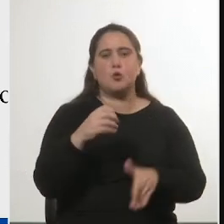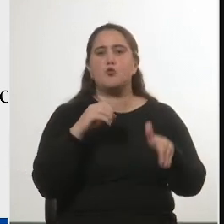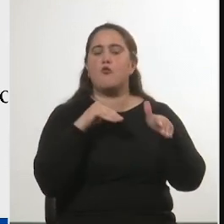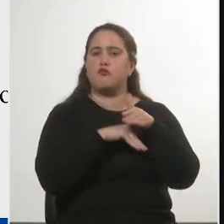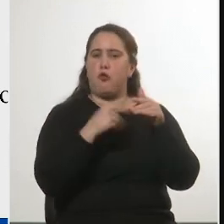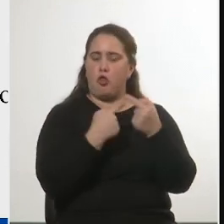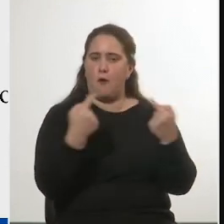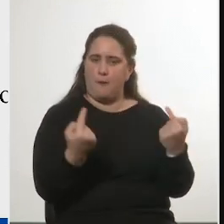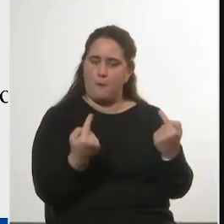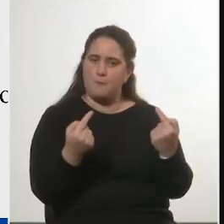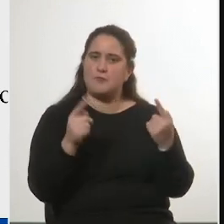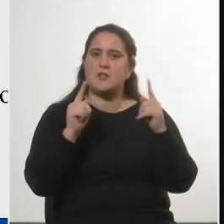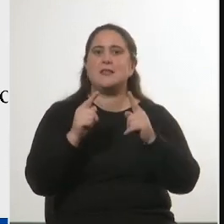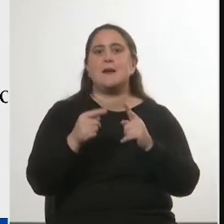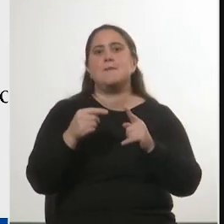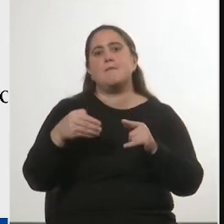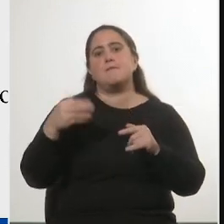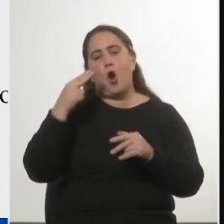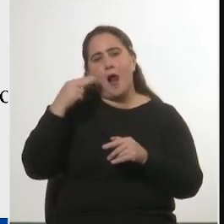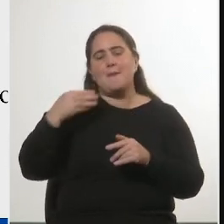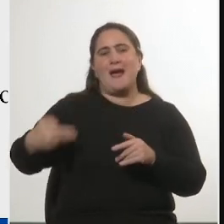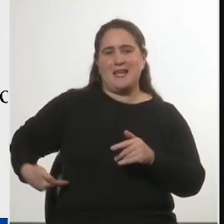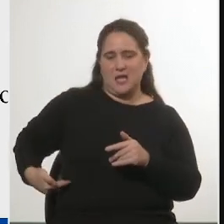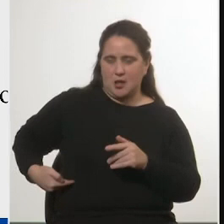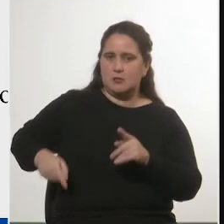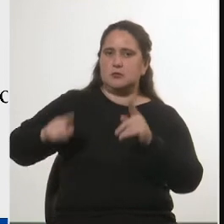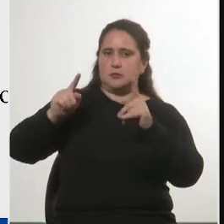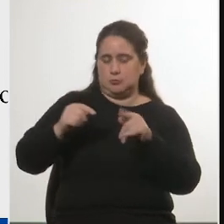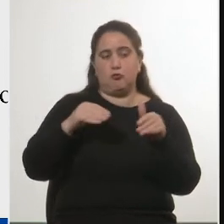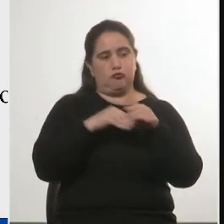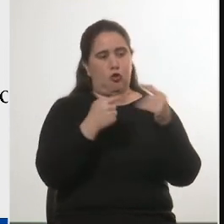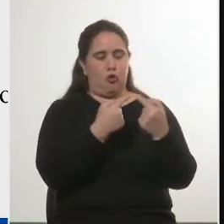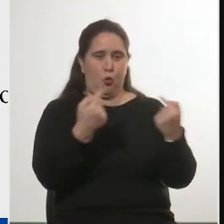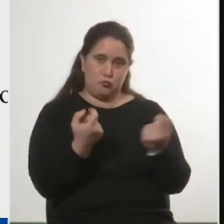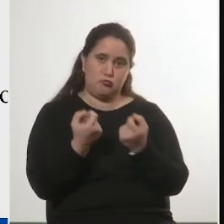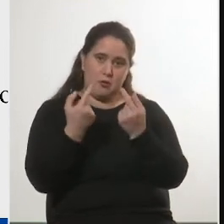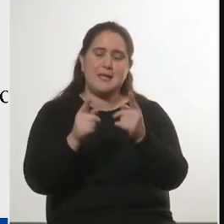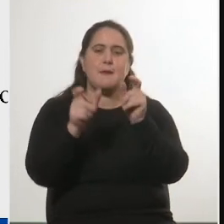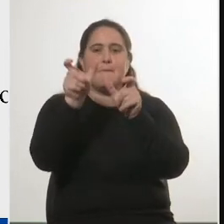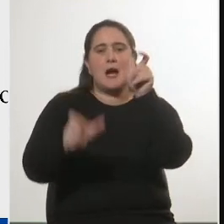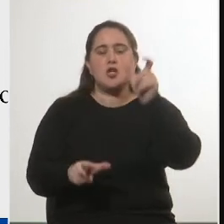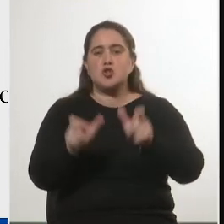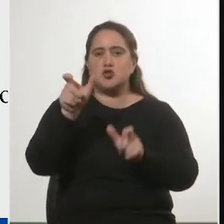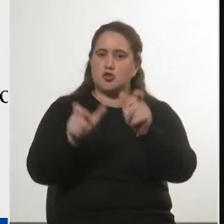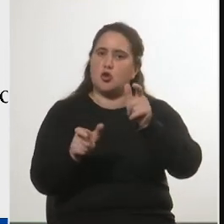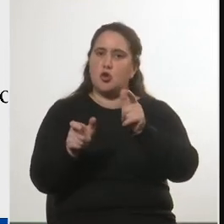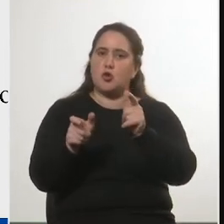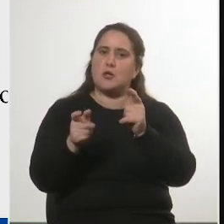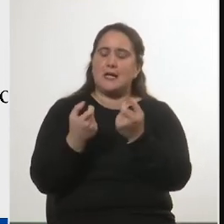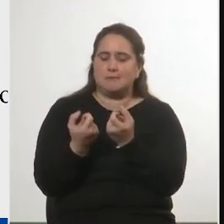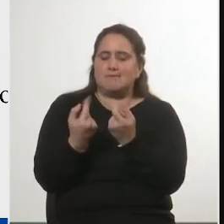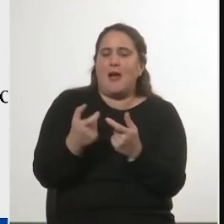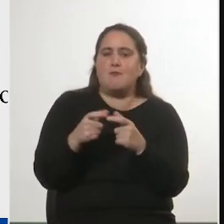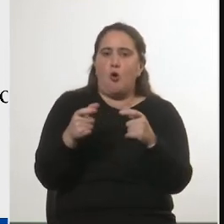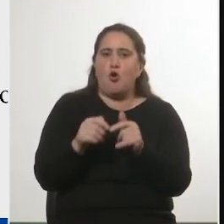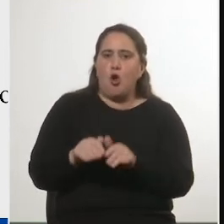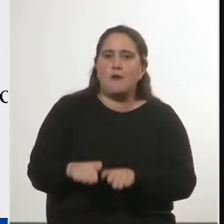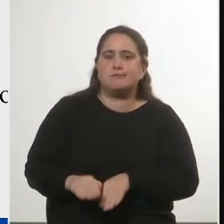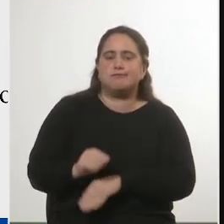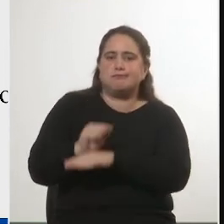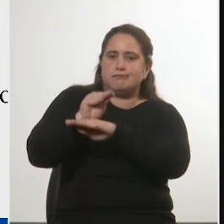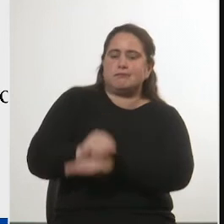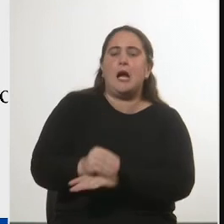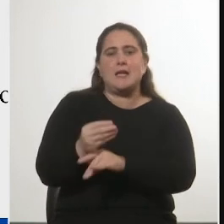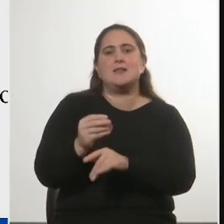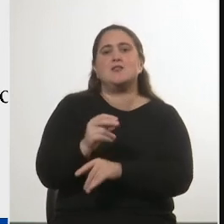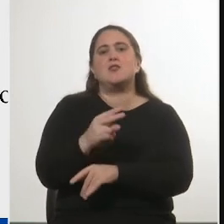Nacional de Recursos, cirróticos severos por parte del Fondo Nacional de Recursos y personas que perciben bono crianza tendrán un descuento